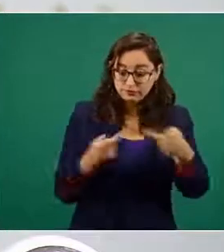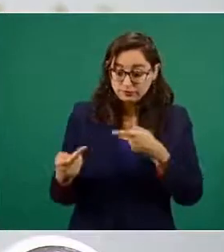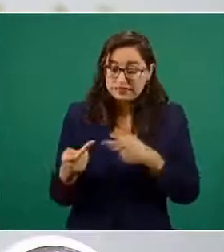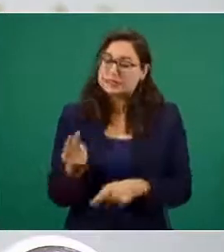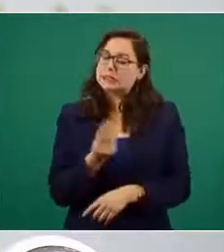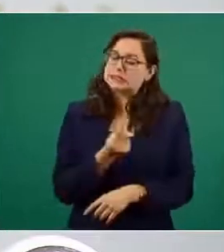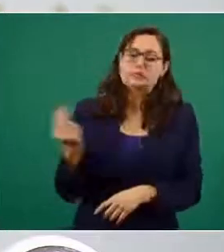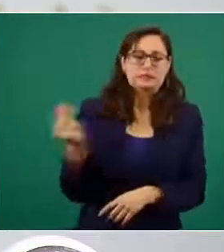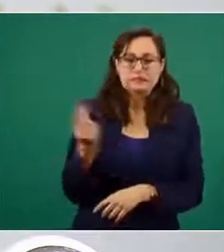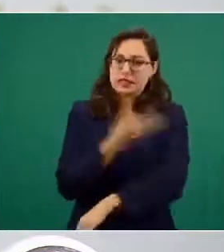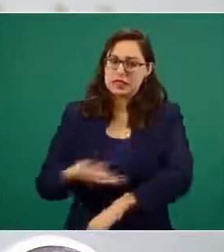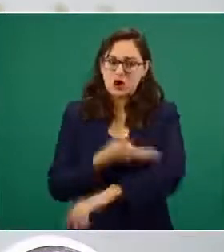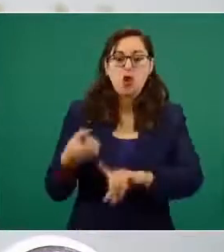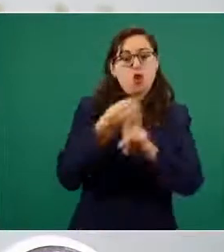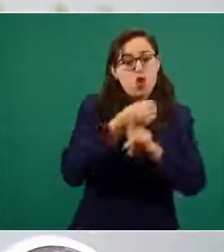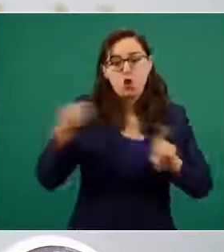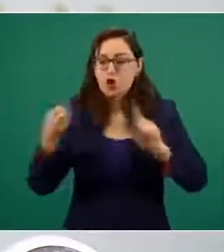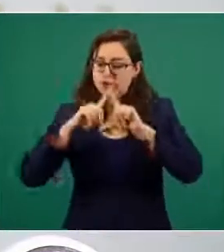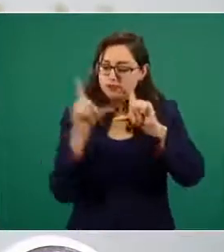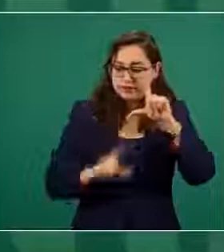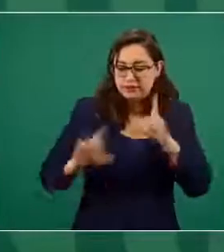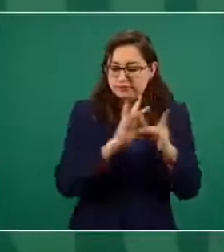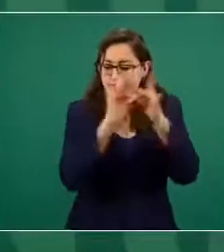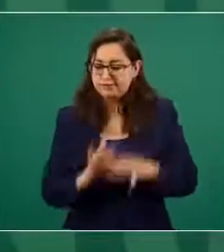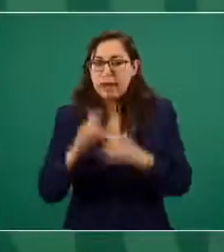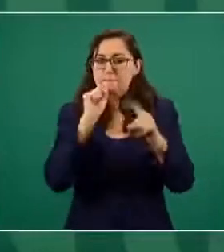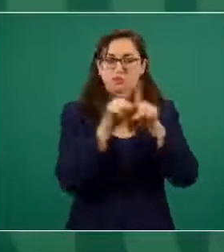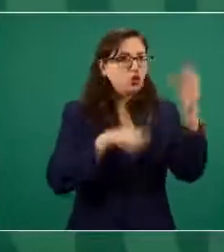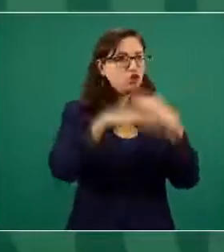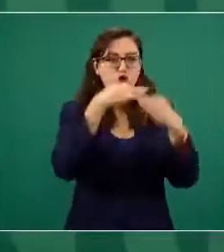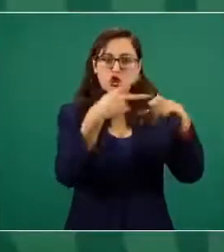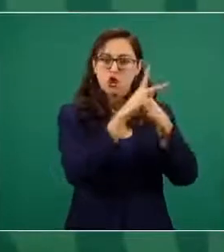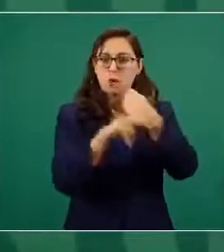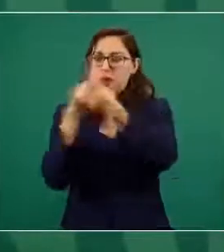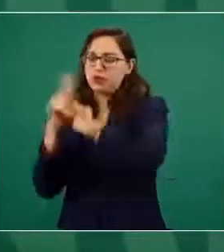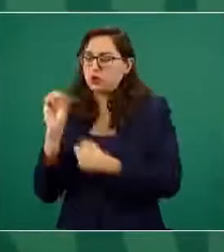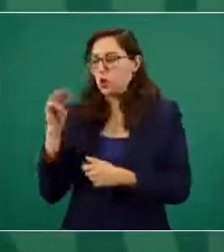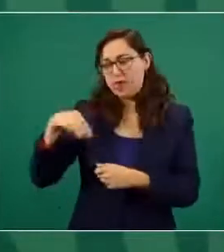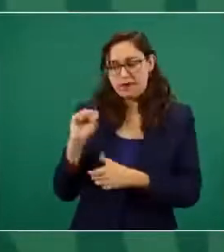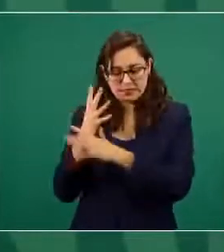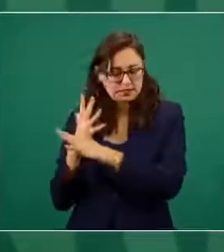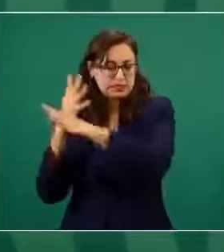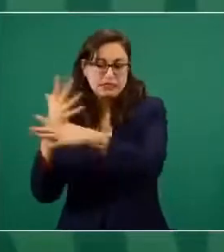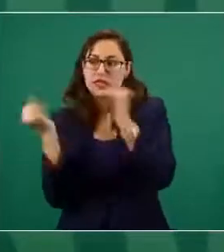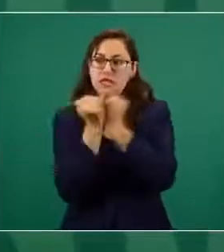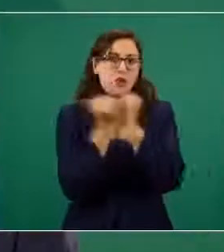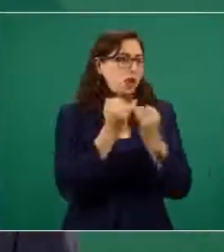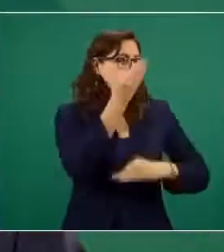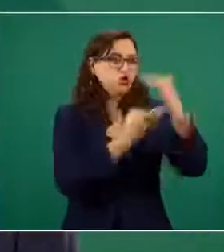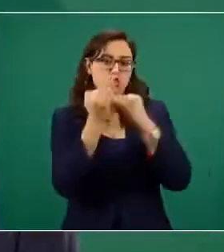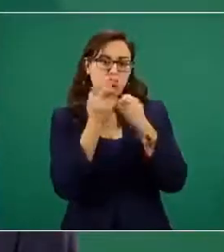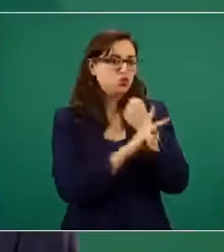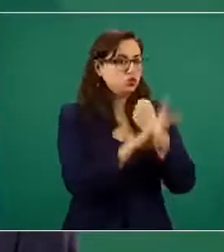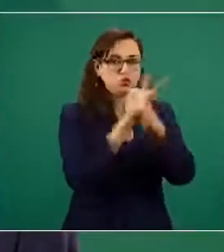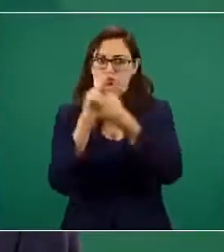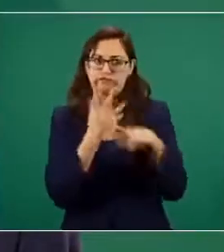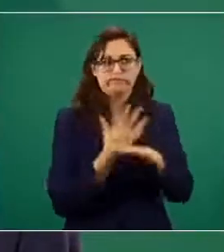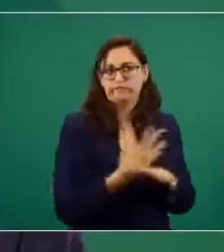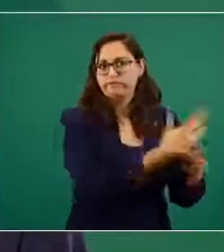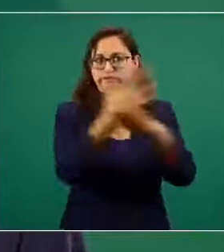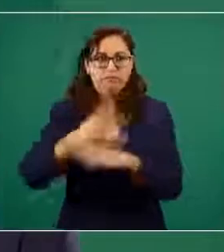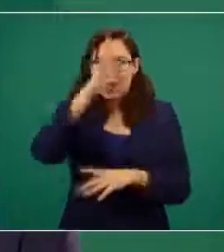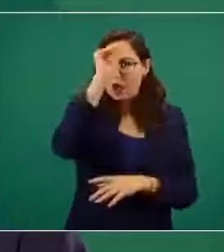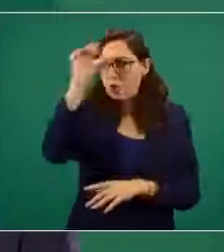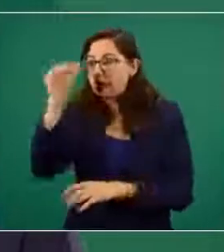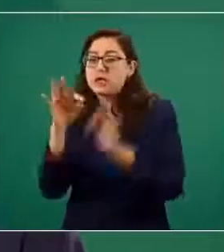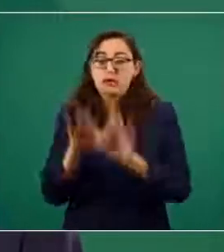estados nacionales. Esto es una recomendación general de la Organización Mundial de la Salud, pero también es la perspectiva que han tenido todos los países. Es muy deseable la